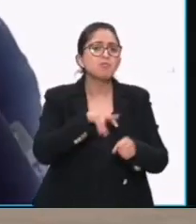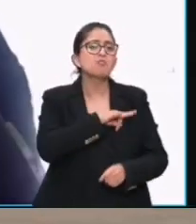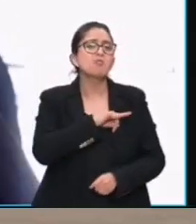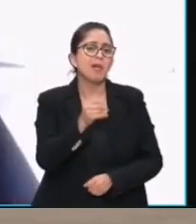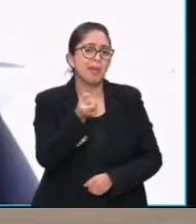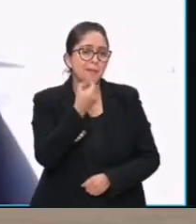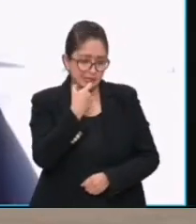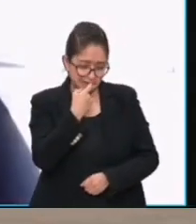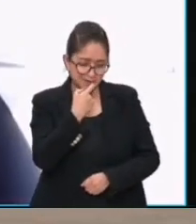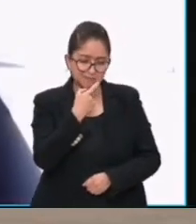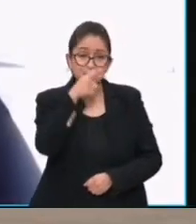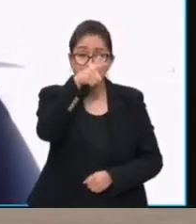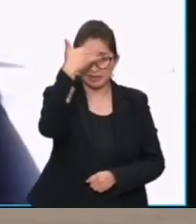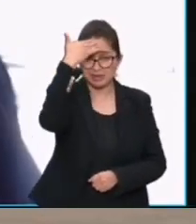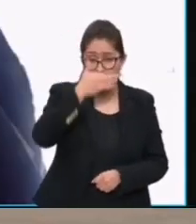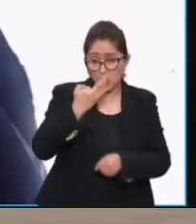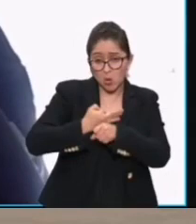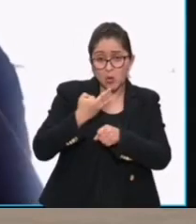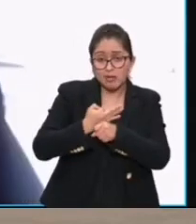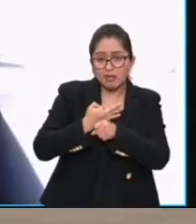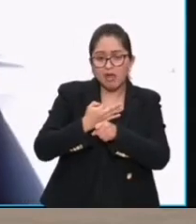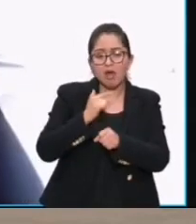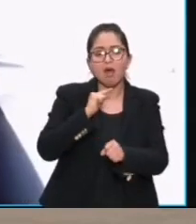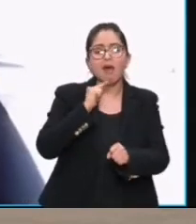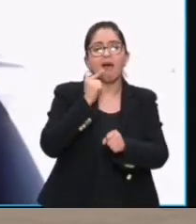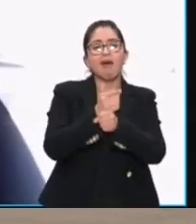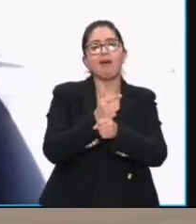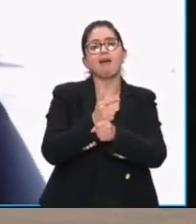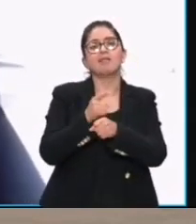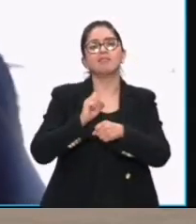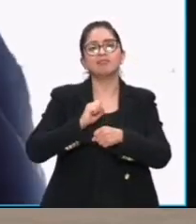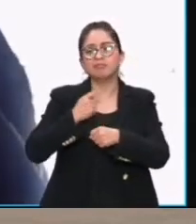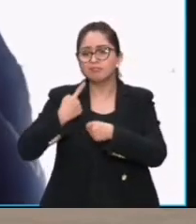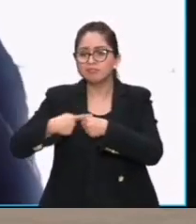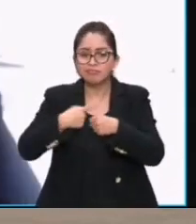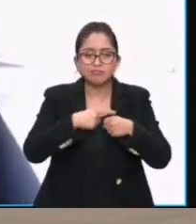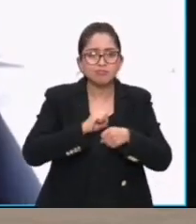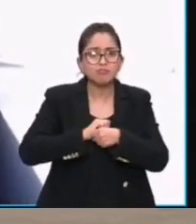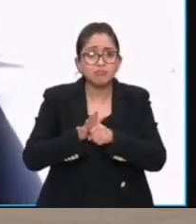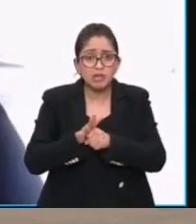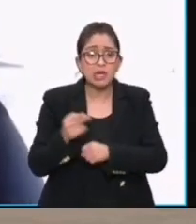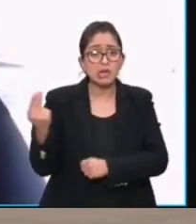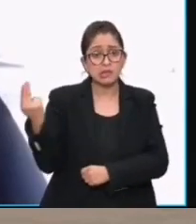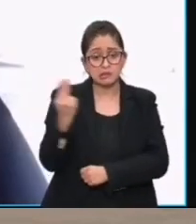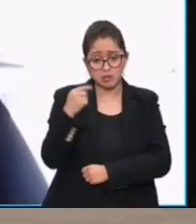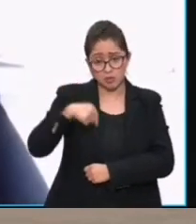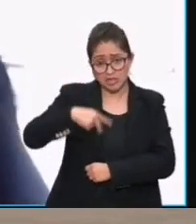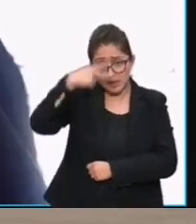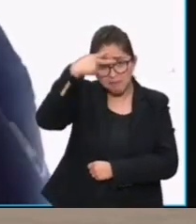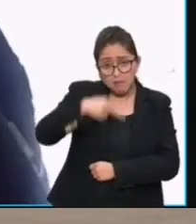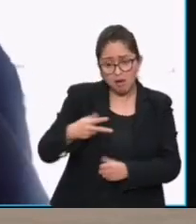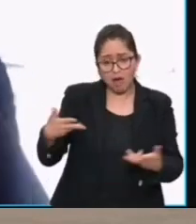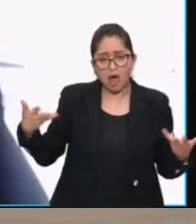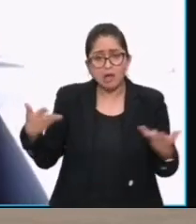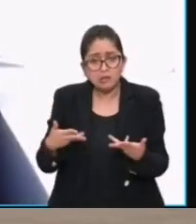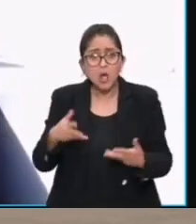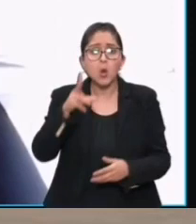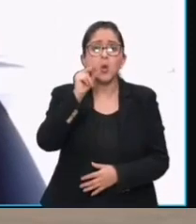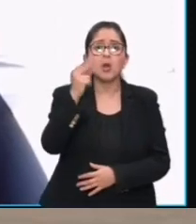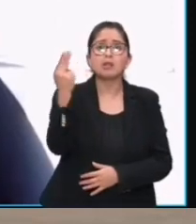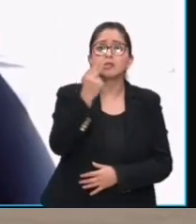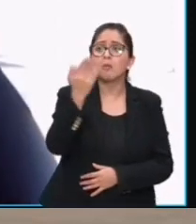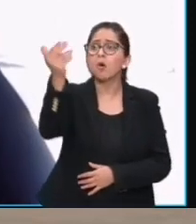con la llegada del COVID, pues es importante que nosotros podamos contar con nuestro propio suministro y no estar dependiendo únicamente de las